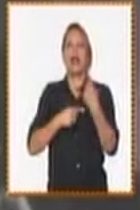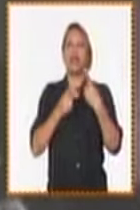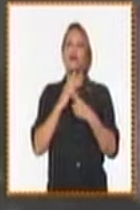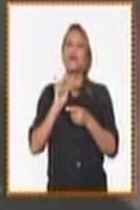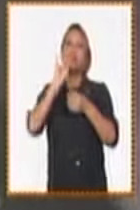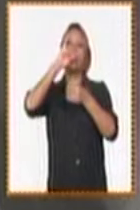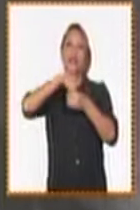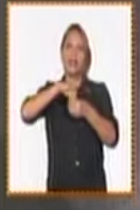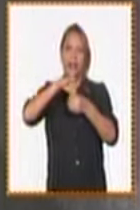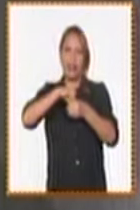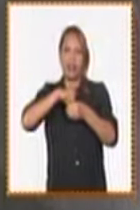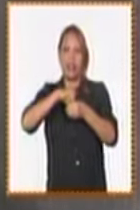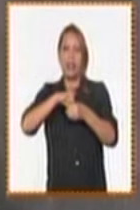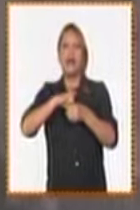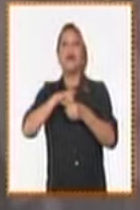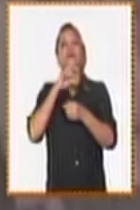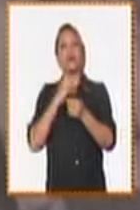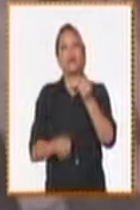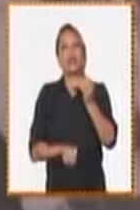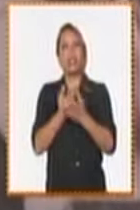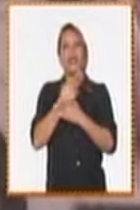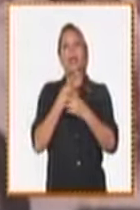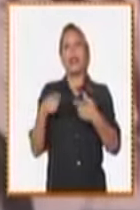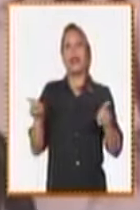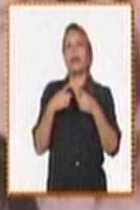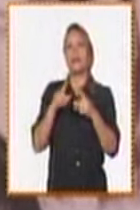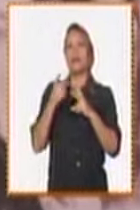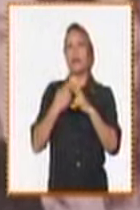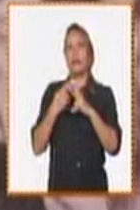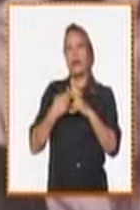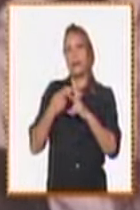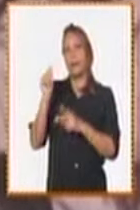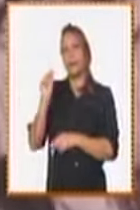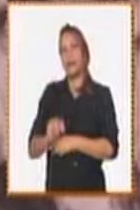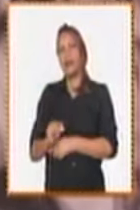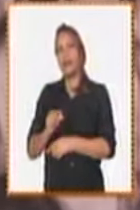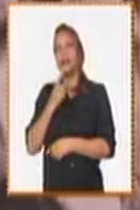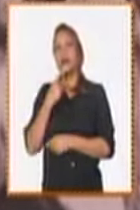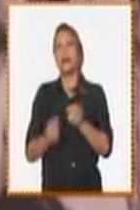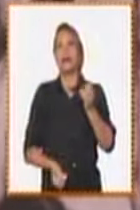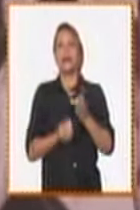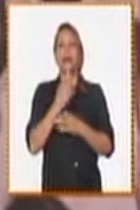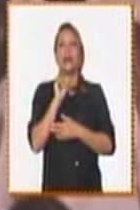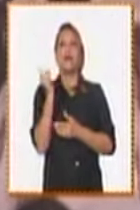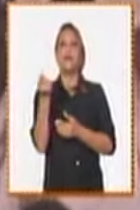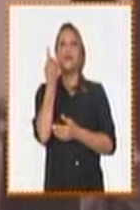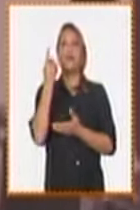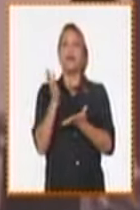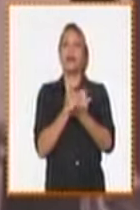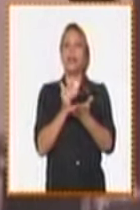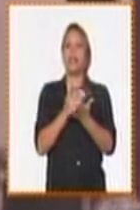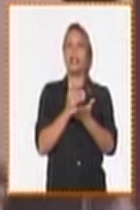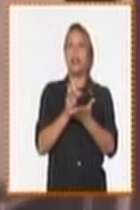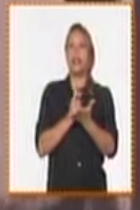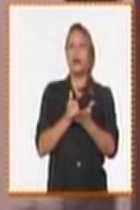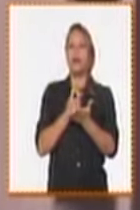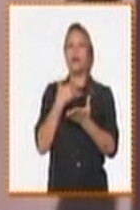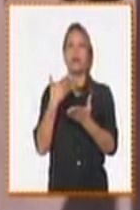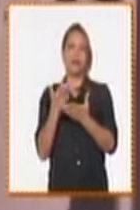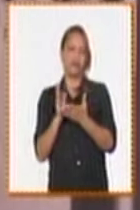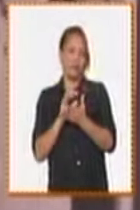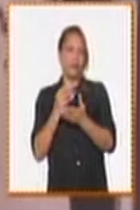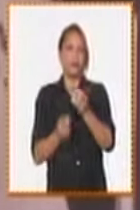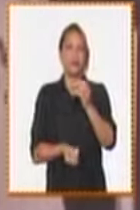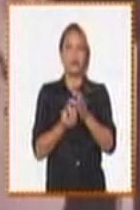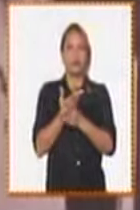eso es que crean la canción La Bayamesa, introducen la primera imprenta que se conoce en Bayamo, publican el primer libro, Crónicas y Tradiciones de San Salvador de Bayamo,